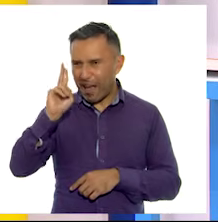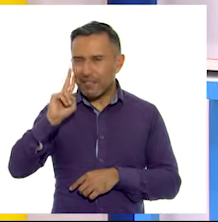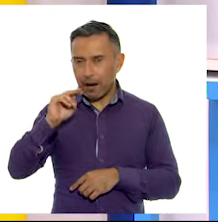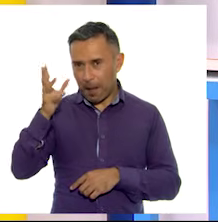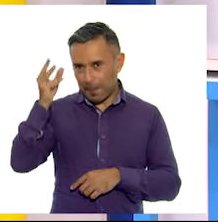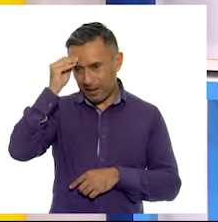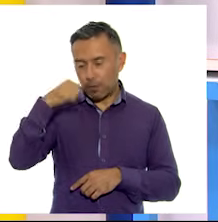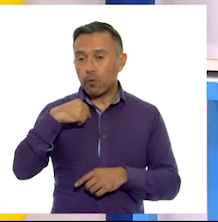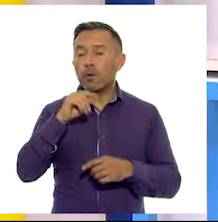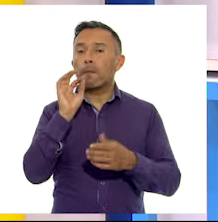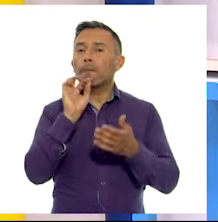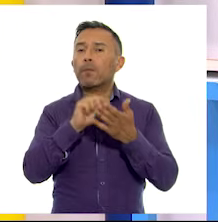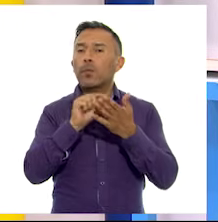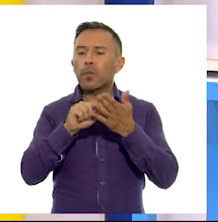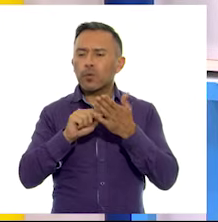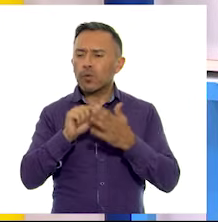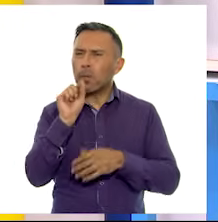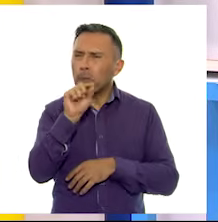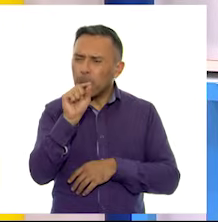puntitos juntos.